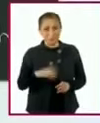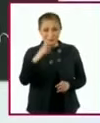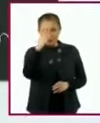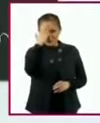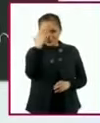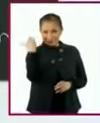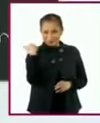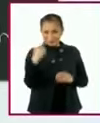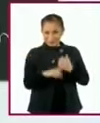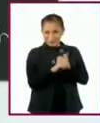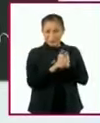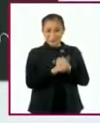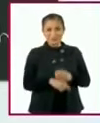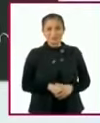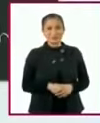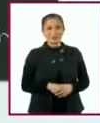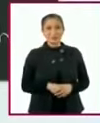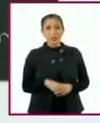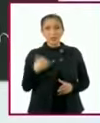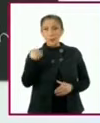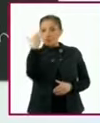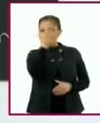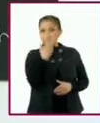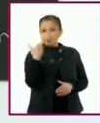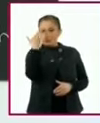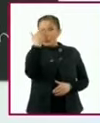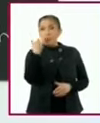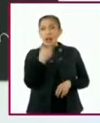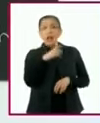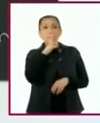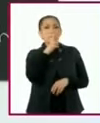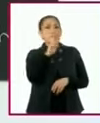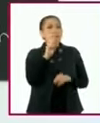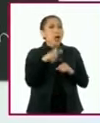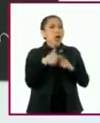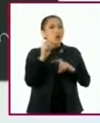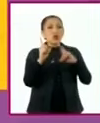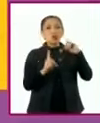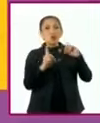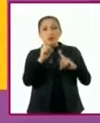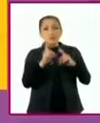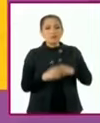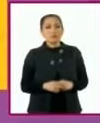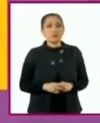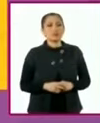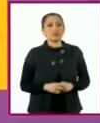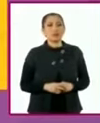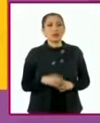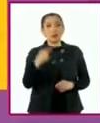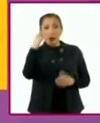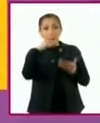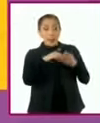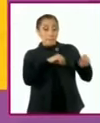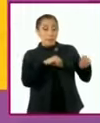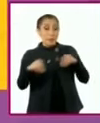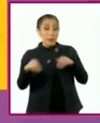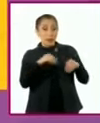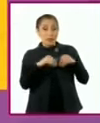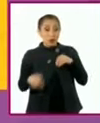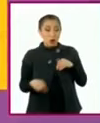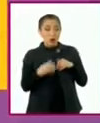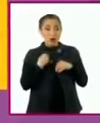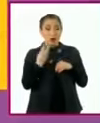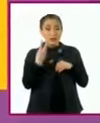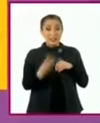recuerdan? Vamos a revisarlo para resolver dudas que se presenten. Consideremos el movimiento 3 del